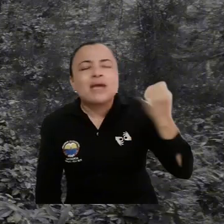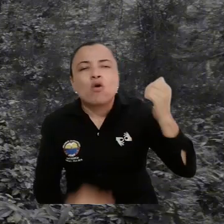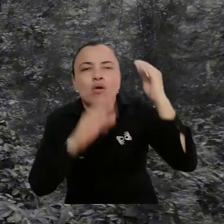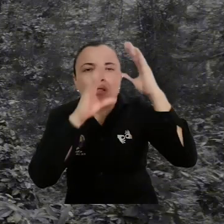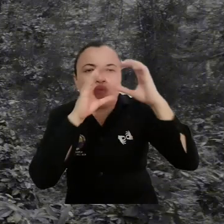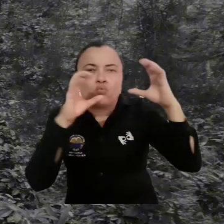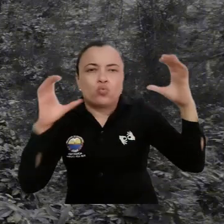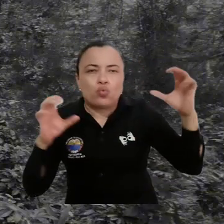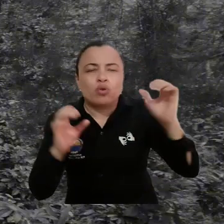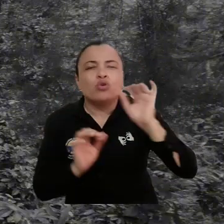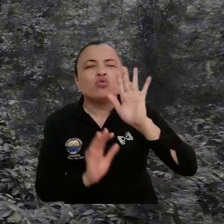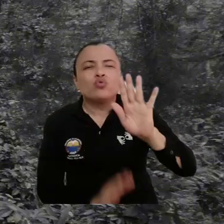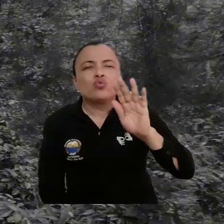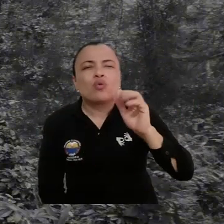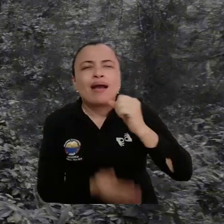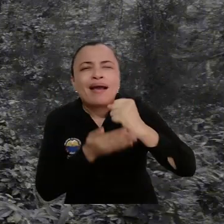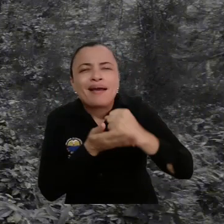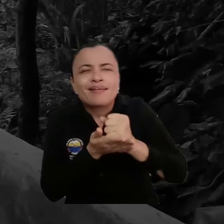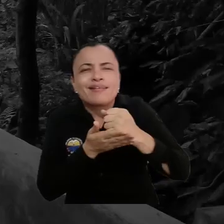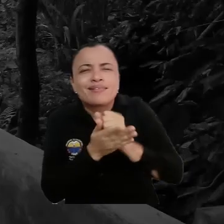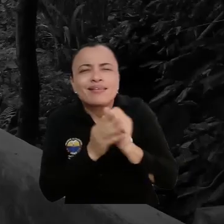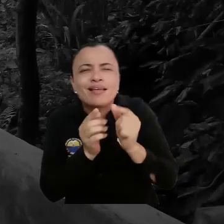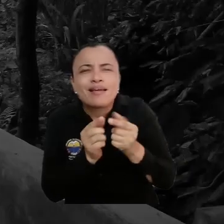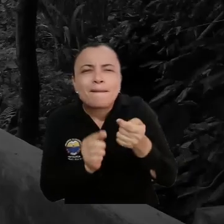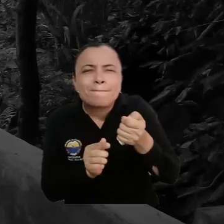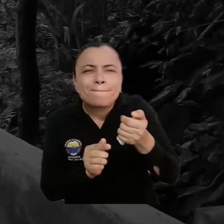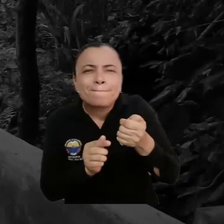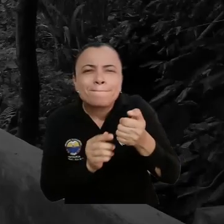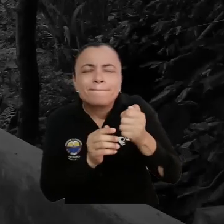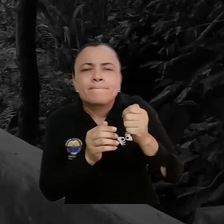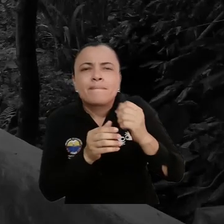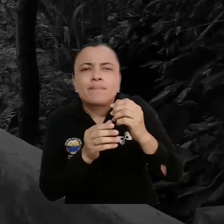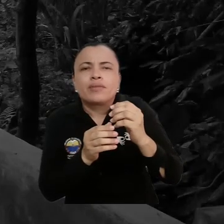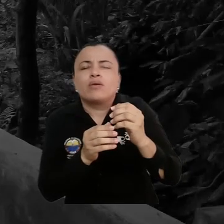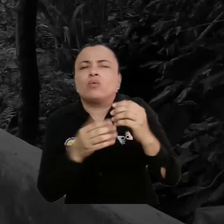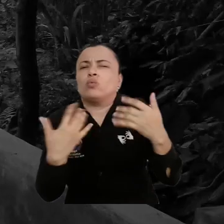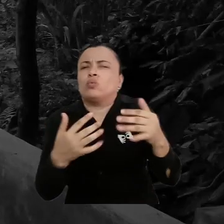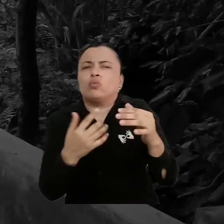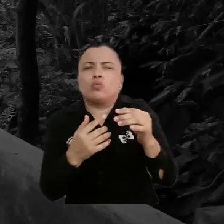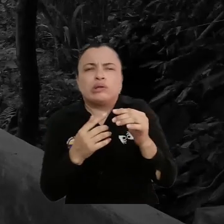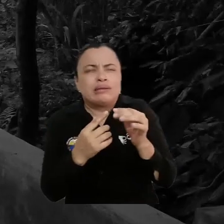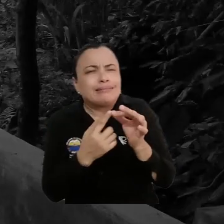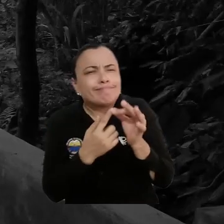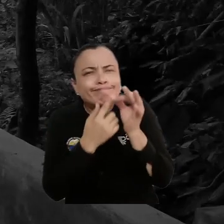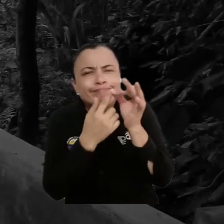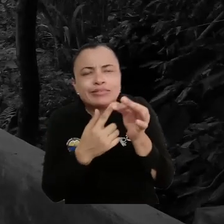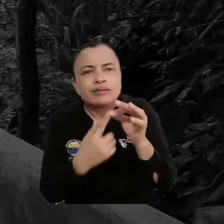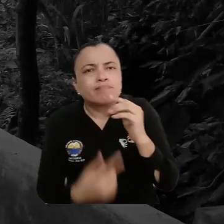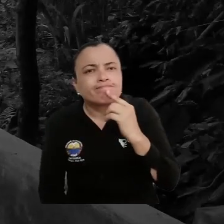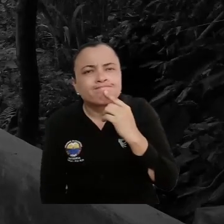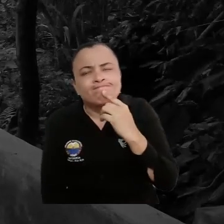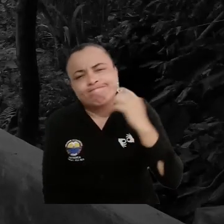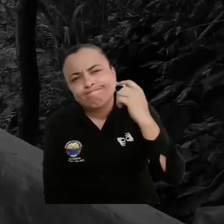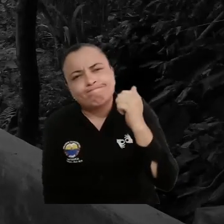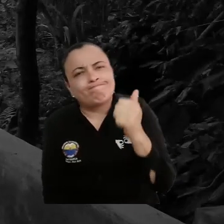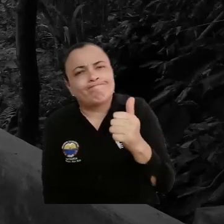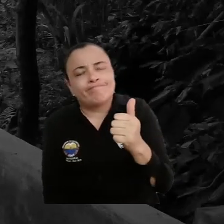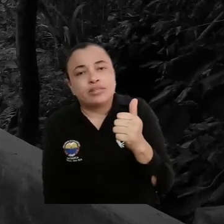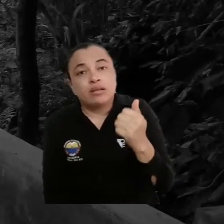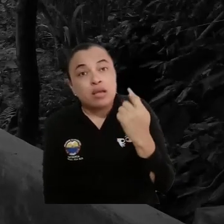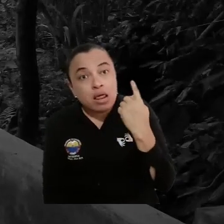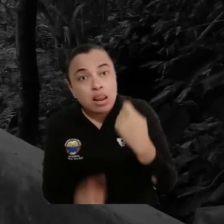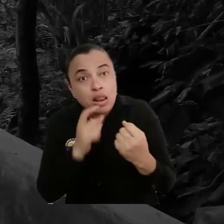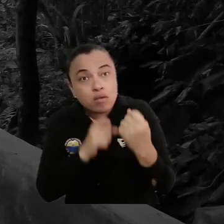Almendra, un grano, eso no tiene broca, no le llega nada de eso. Que ahora mismo, el año